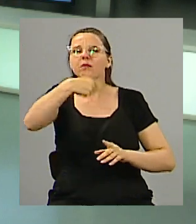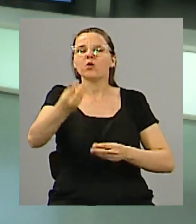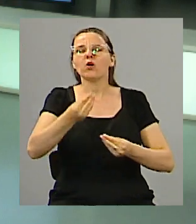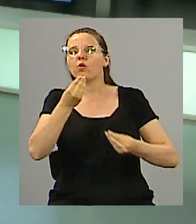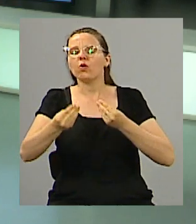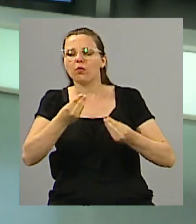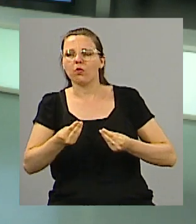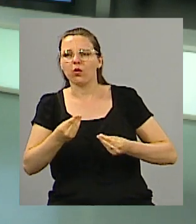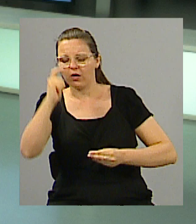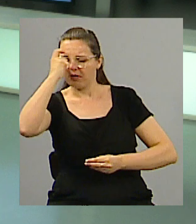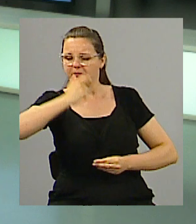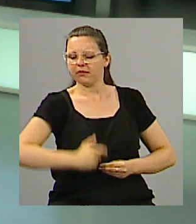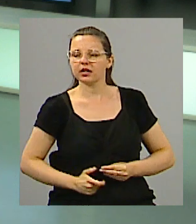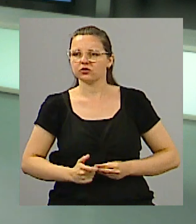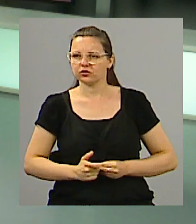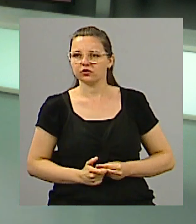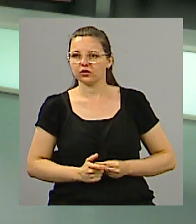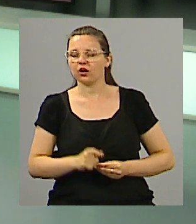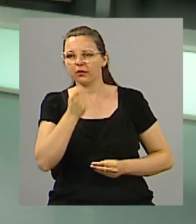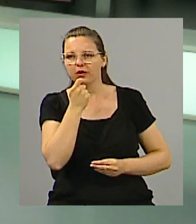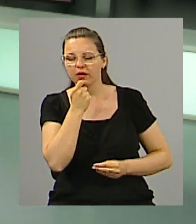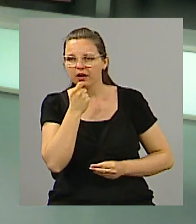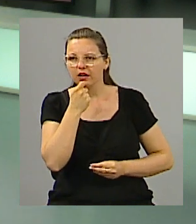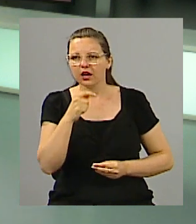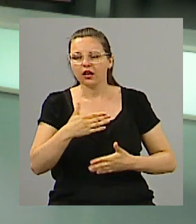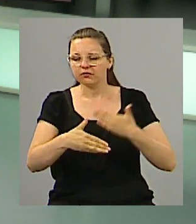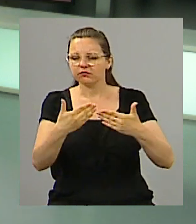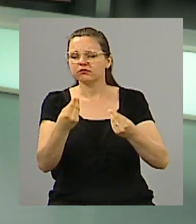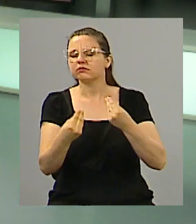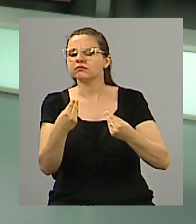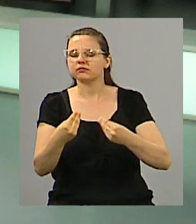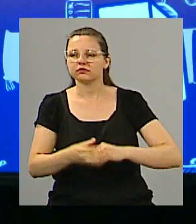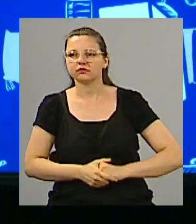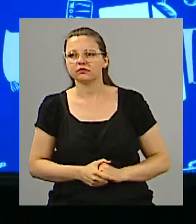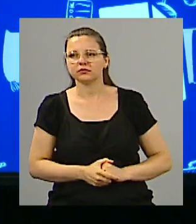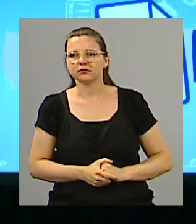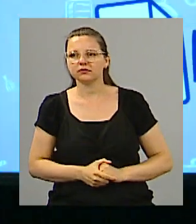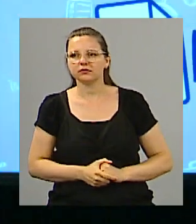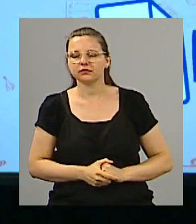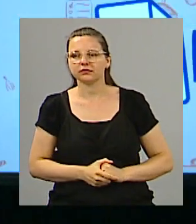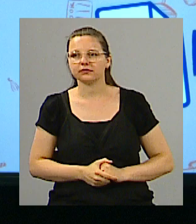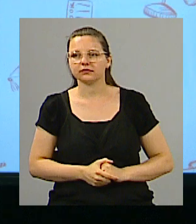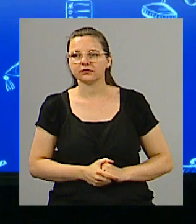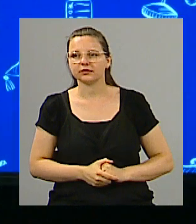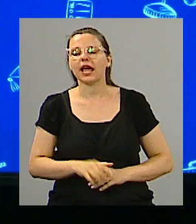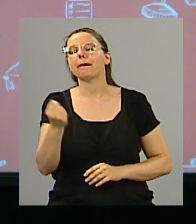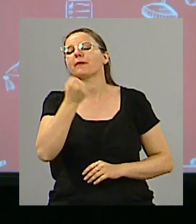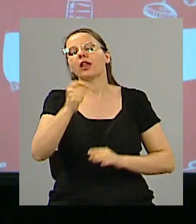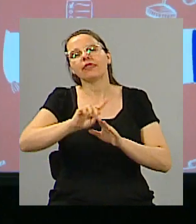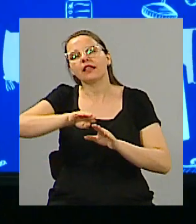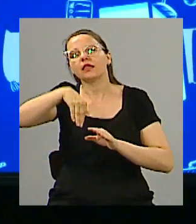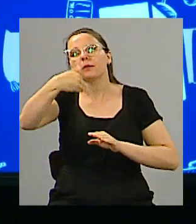¿Cómo la persona que es diagnosticada debe encarar esa situación? Bien, es muy importante el después,